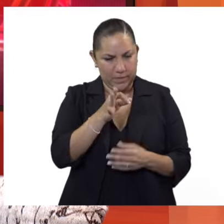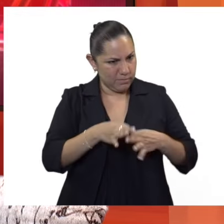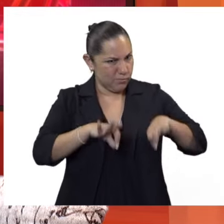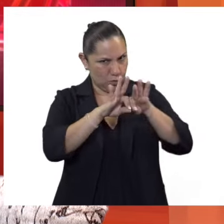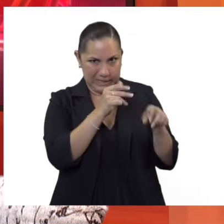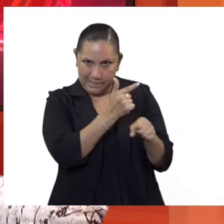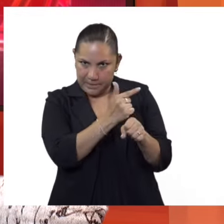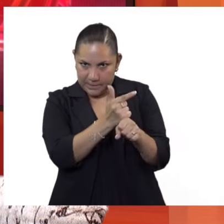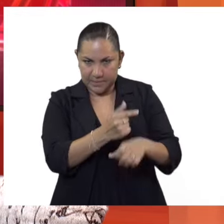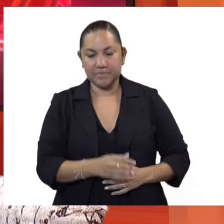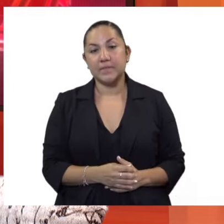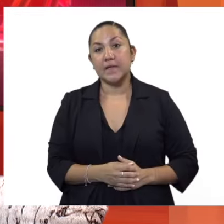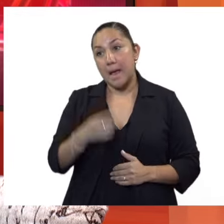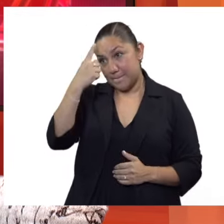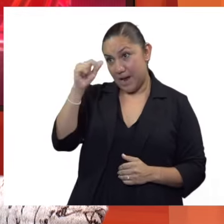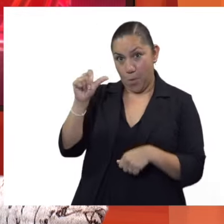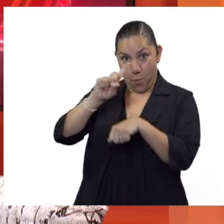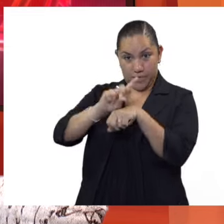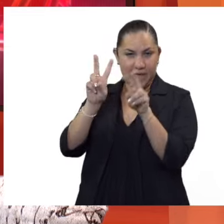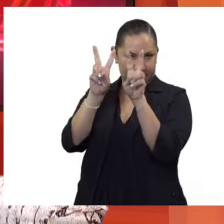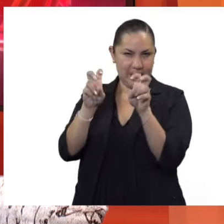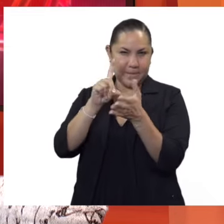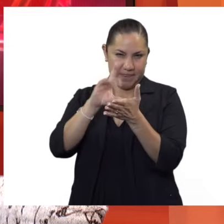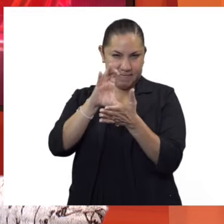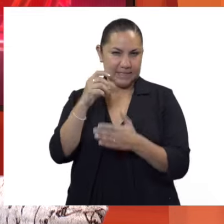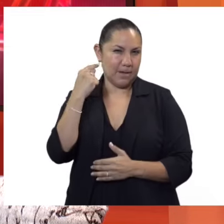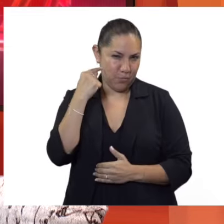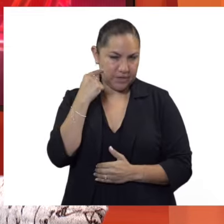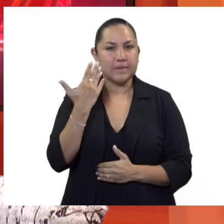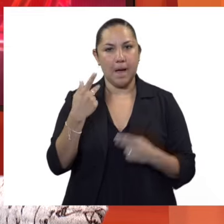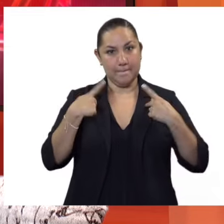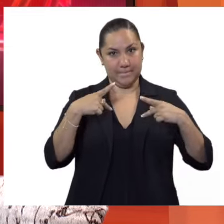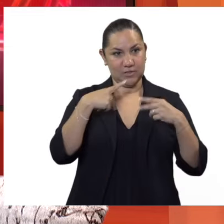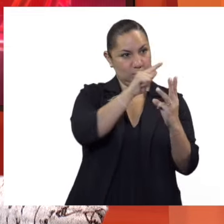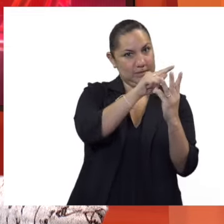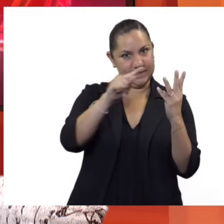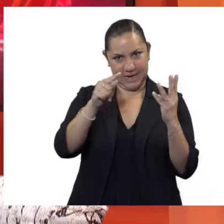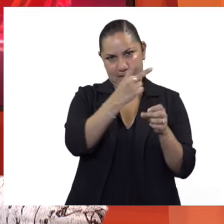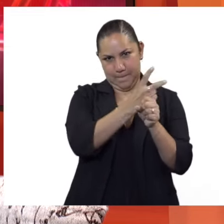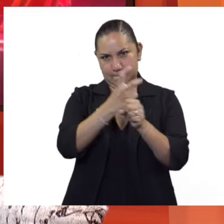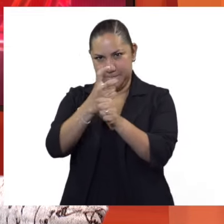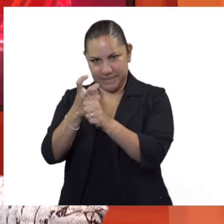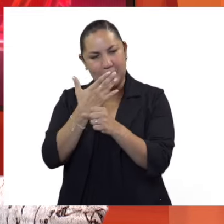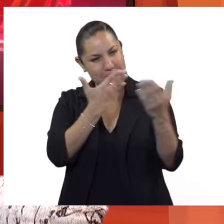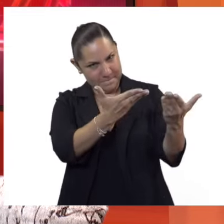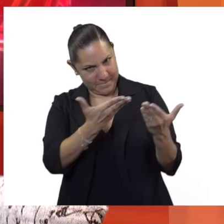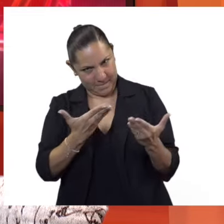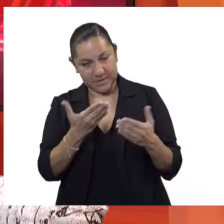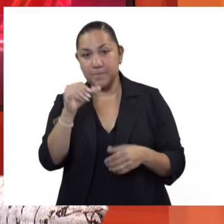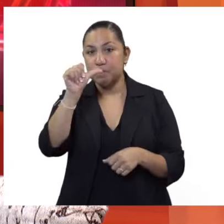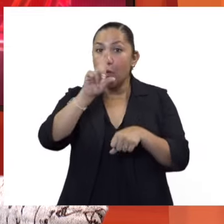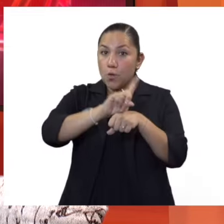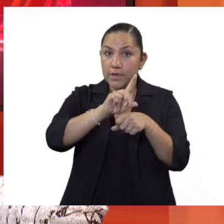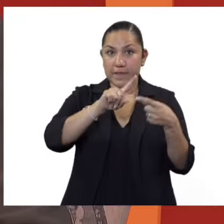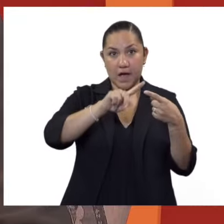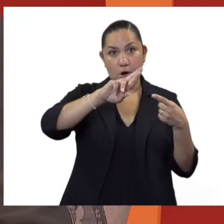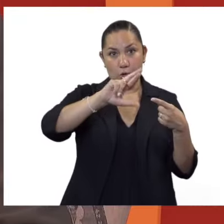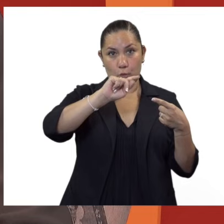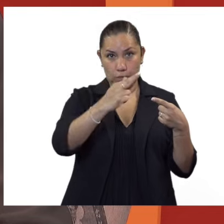personas con discapacidad auditiva quiero darle la bienvenida a nuestras personas invitadas hoy nos acompañan